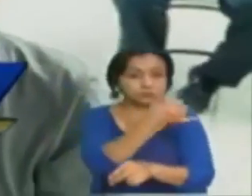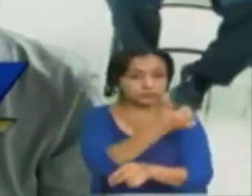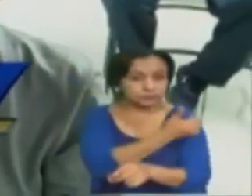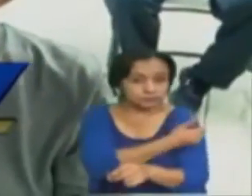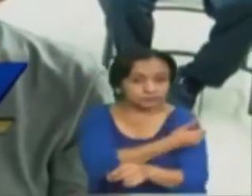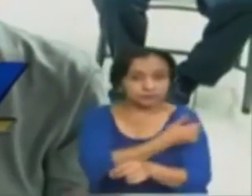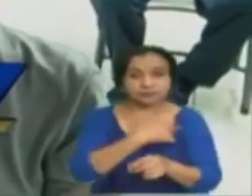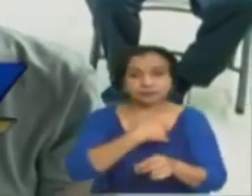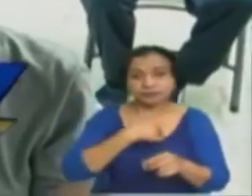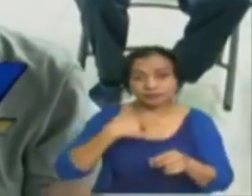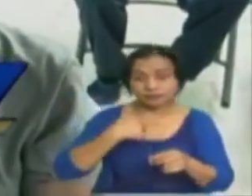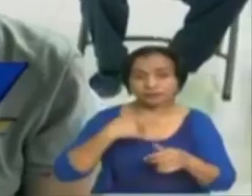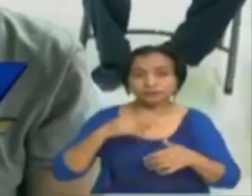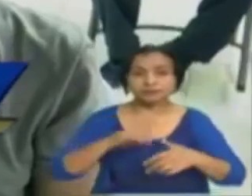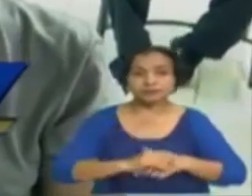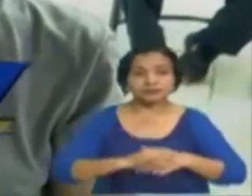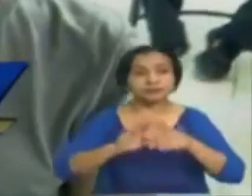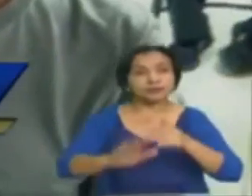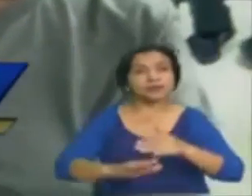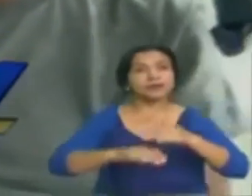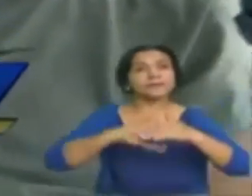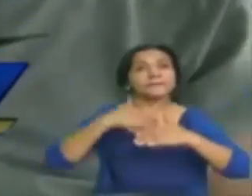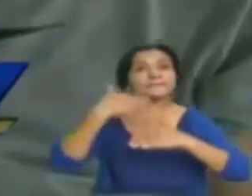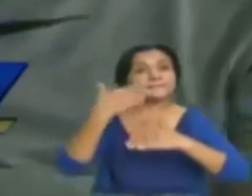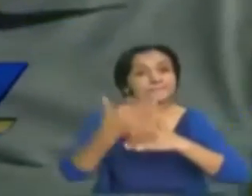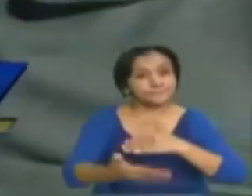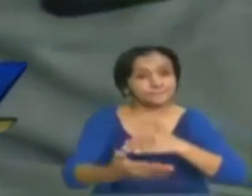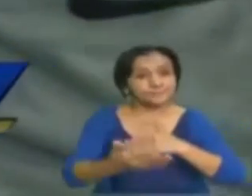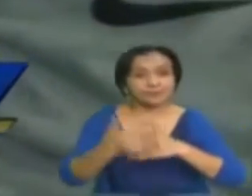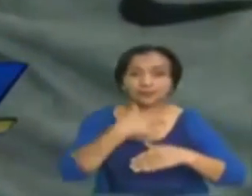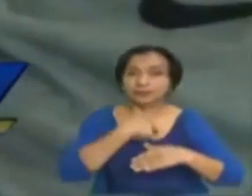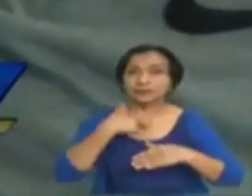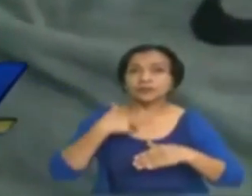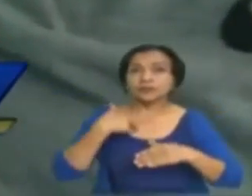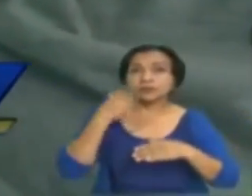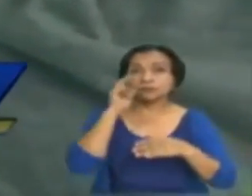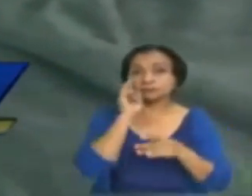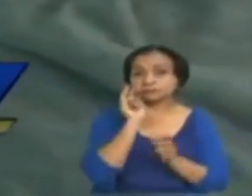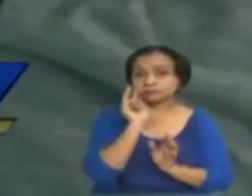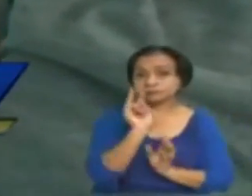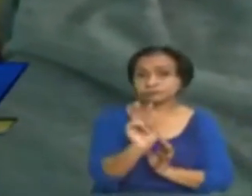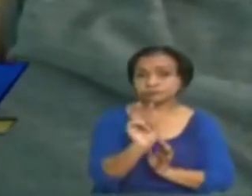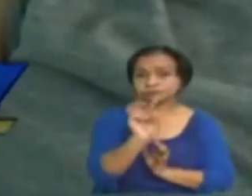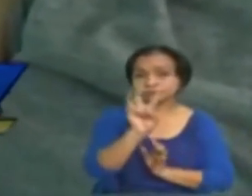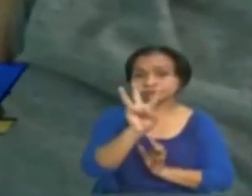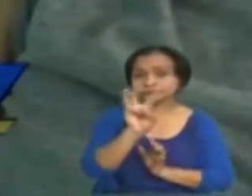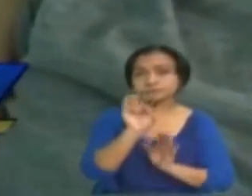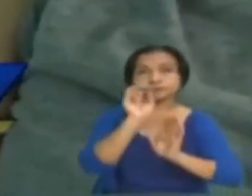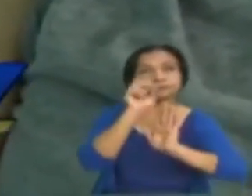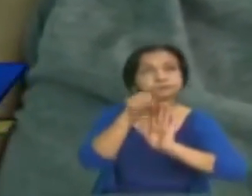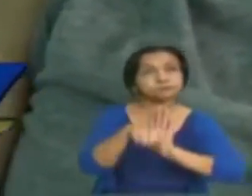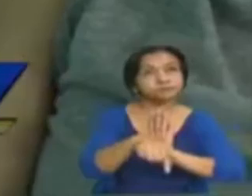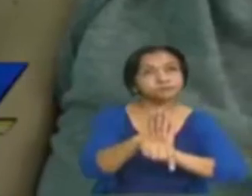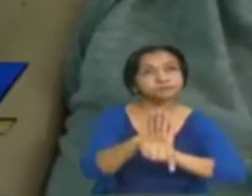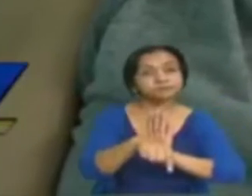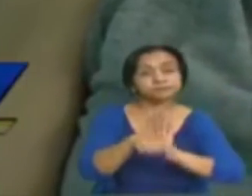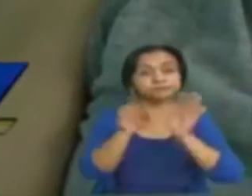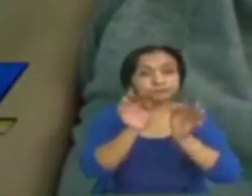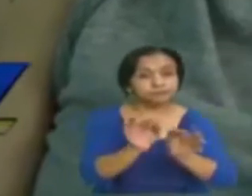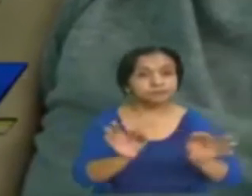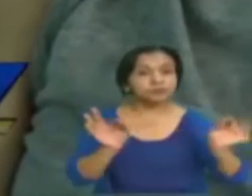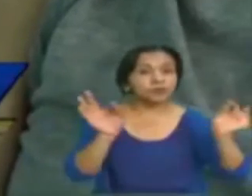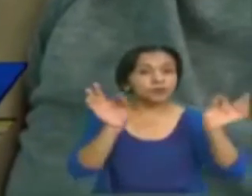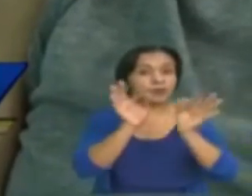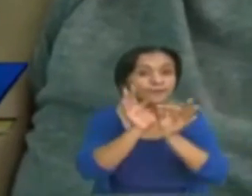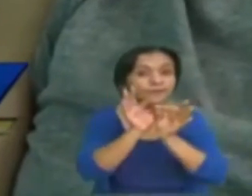Y continuamos en Chinandega, en el Realejo, en el Centro de Salud José Schendel, Puerto Morazán,